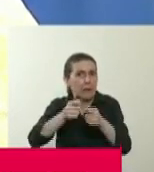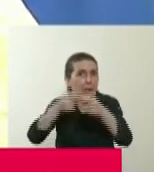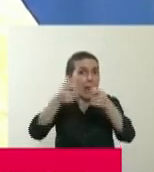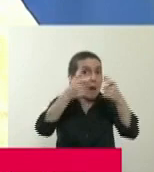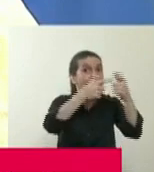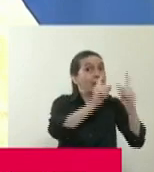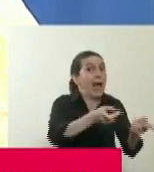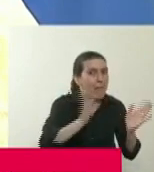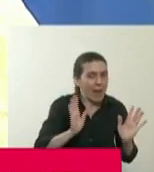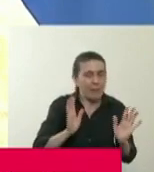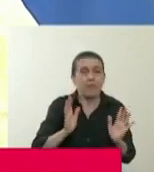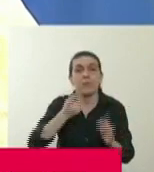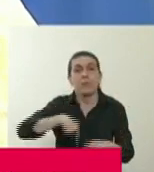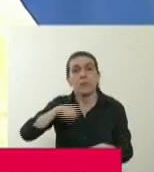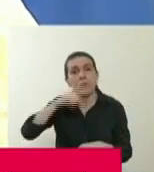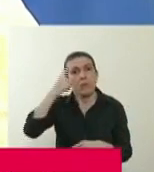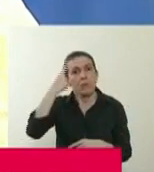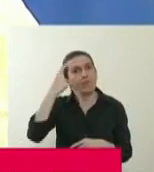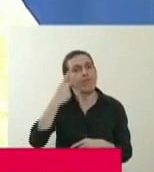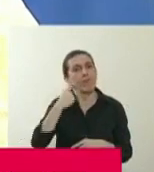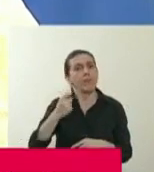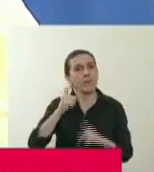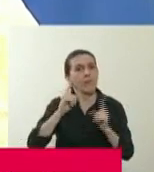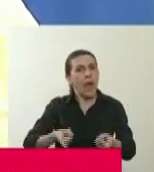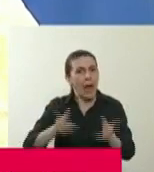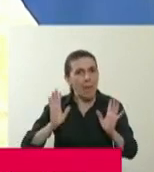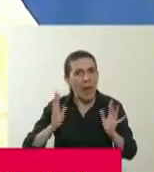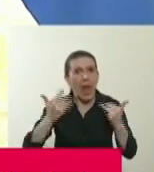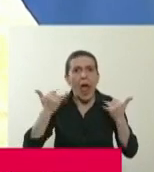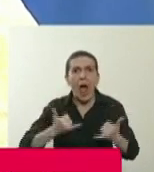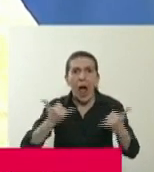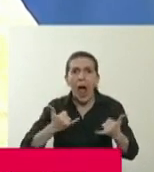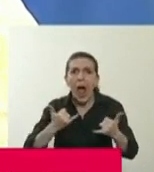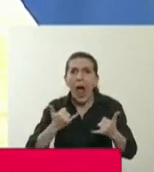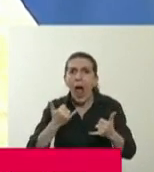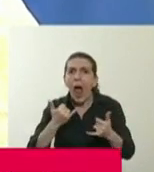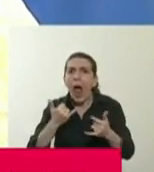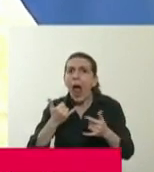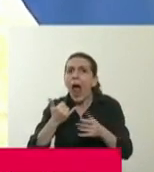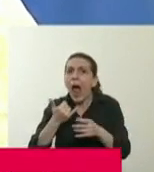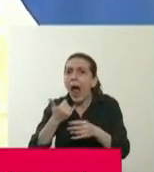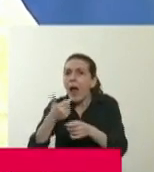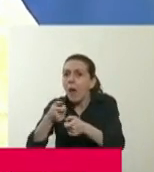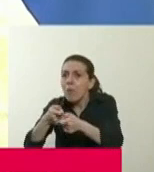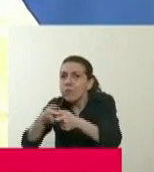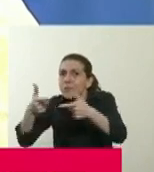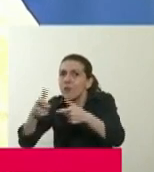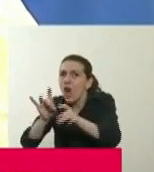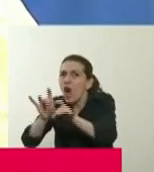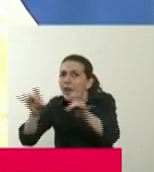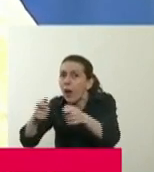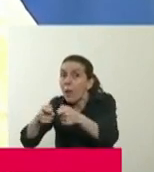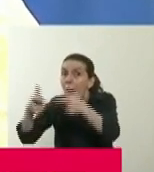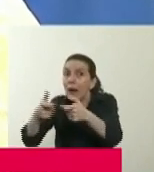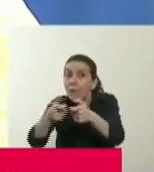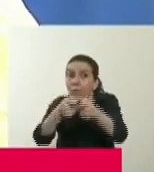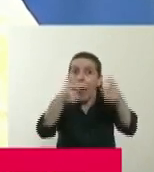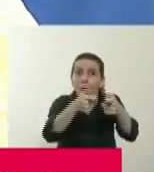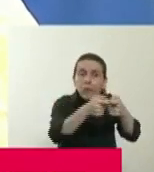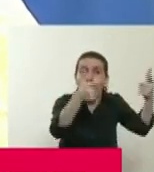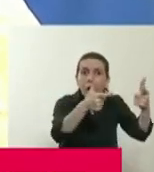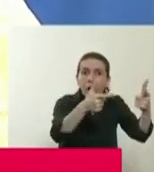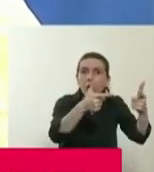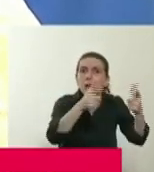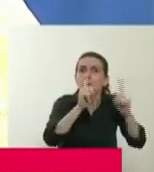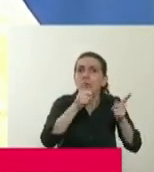Estamos viendo también que han empezado a manifestarse focos en otros lugares del interior